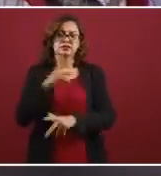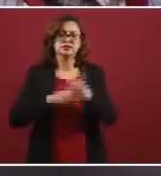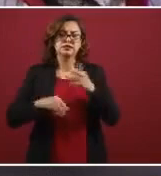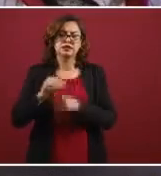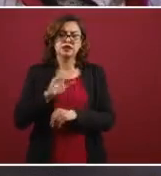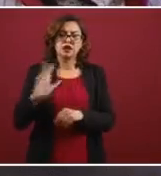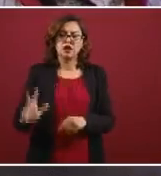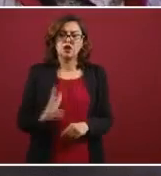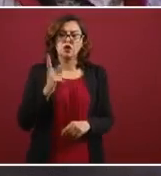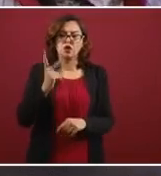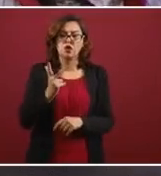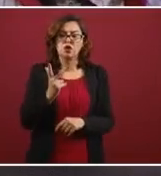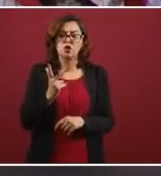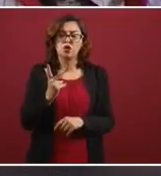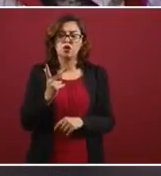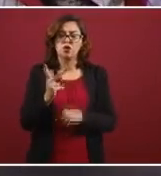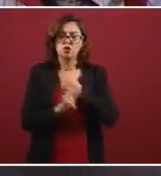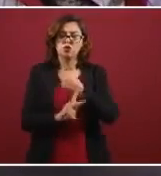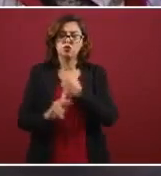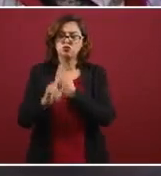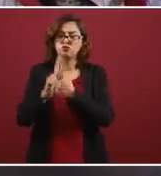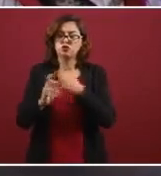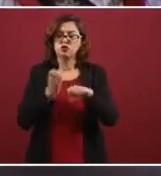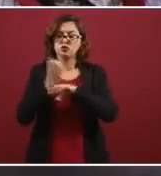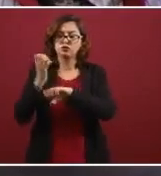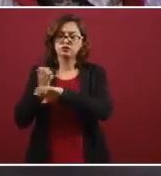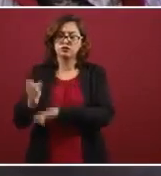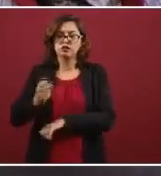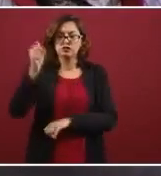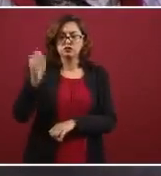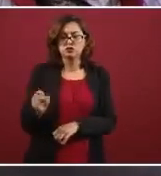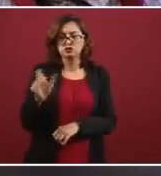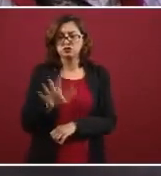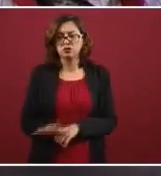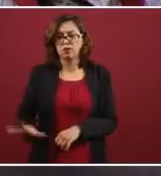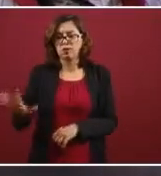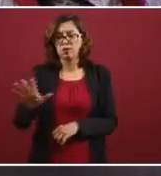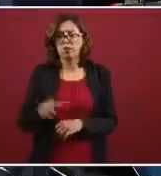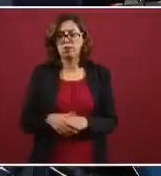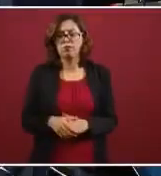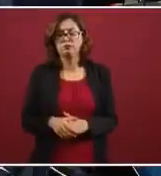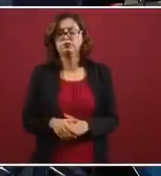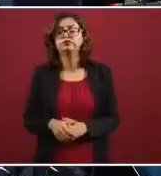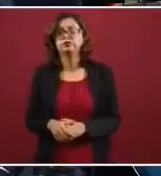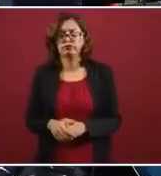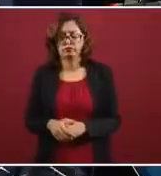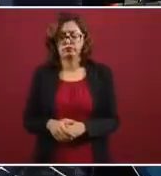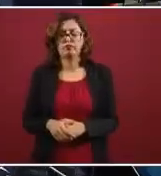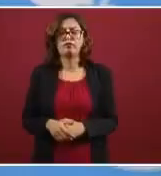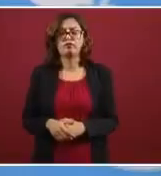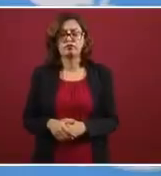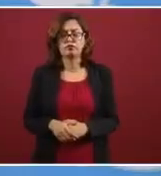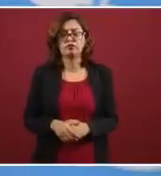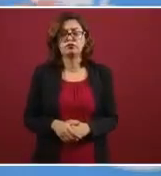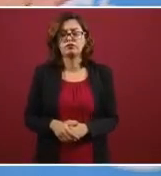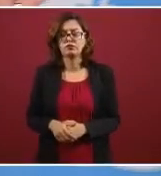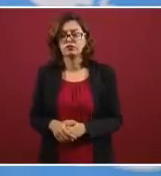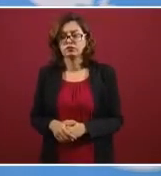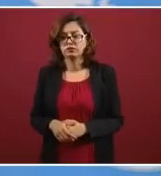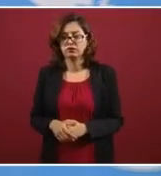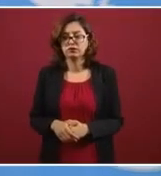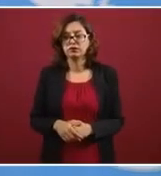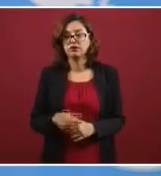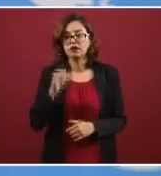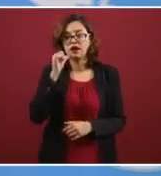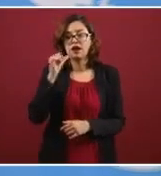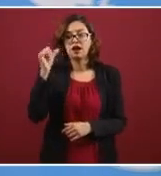los 8 estados del sur sureste del país. Gracias. Sí, señor, cómo no. Ayer tuvimos la ocasión, junto